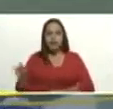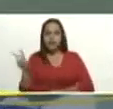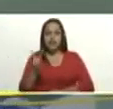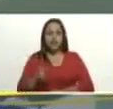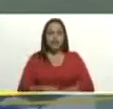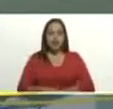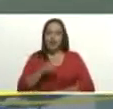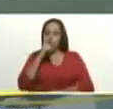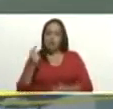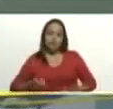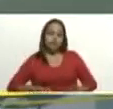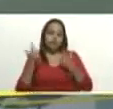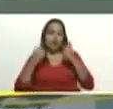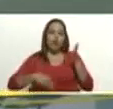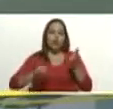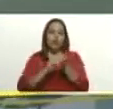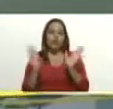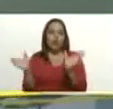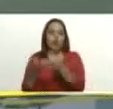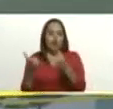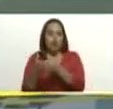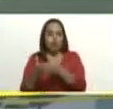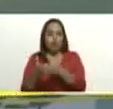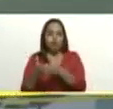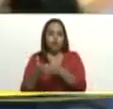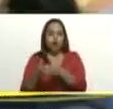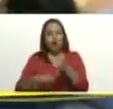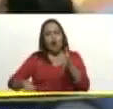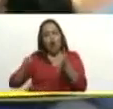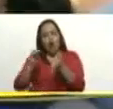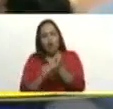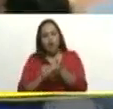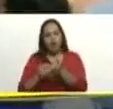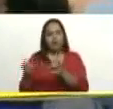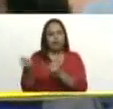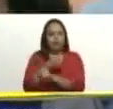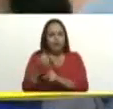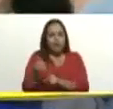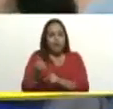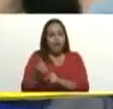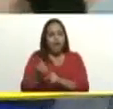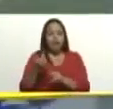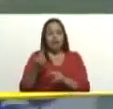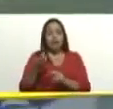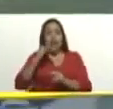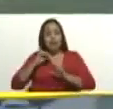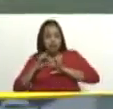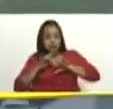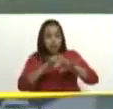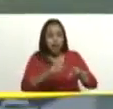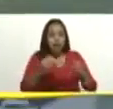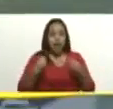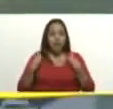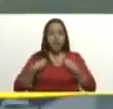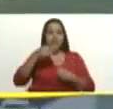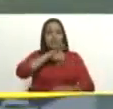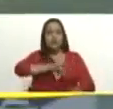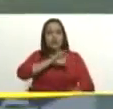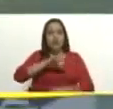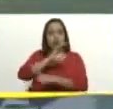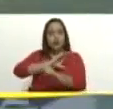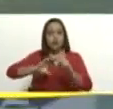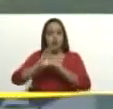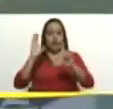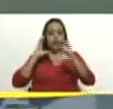No permitamos que el fascismo vuelva a envenenar la vida social, cultural, comunicacional